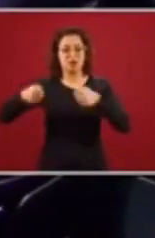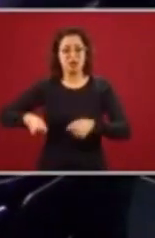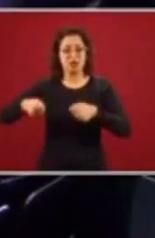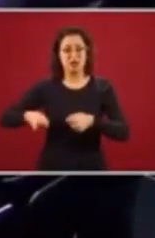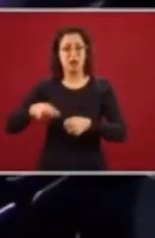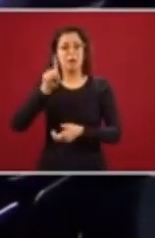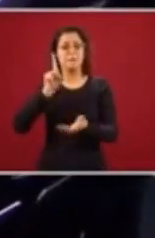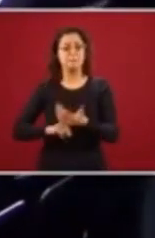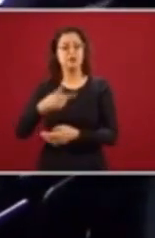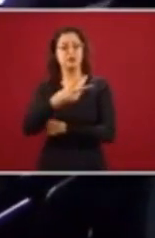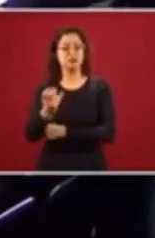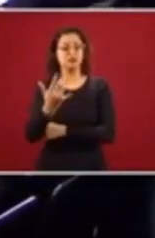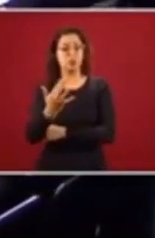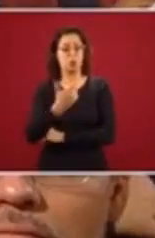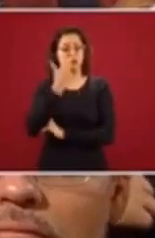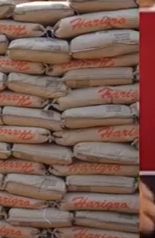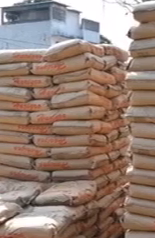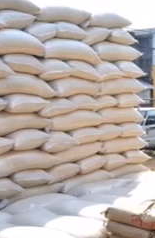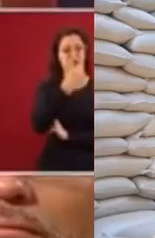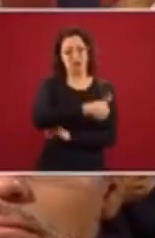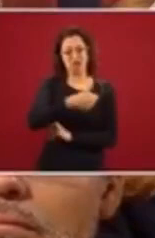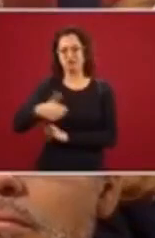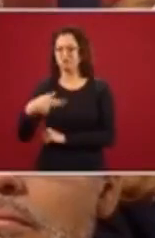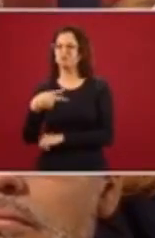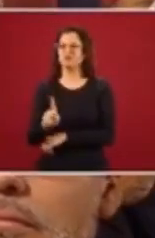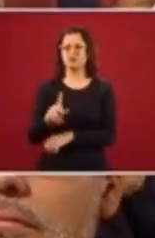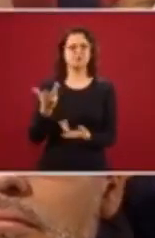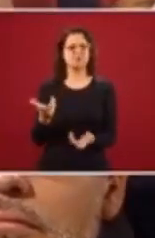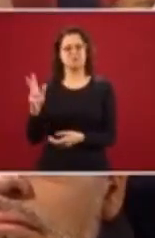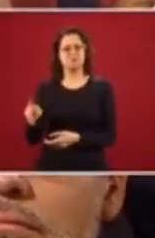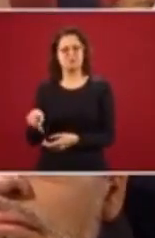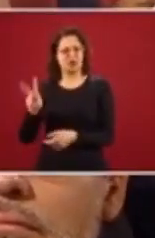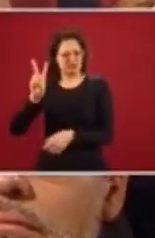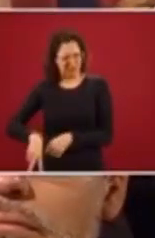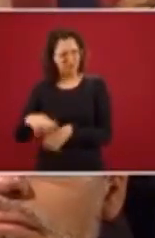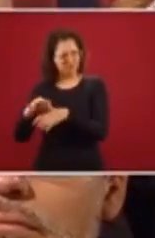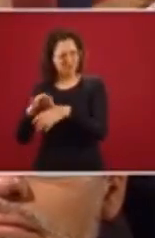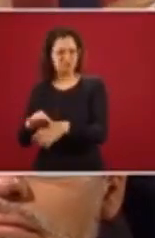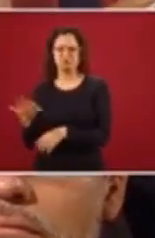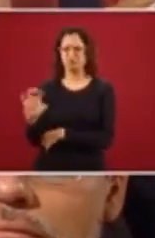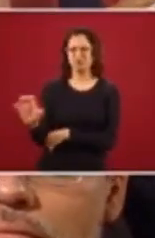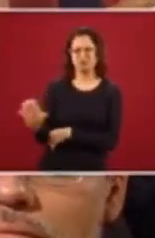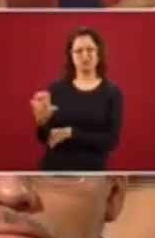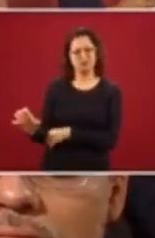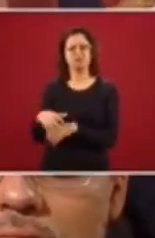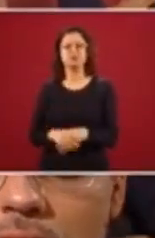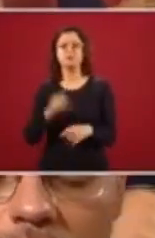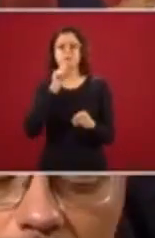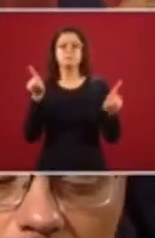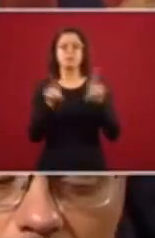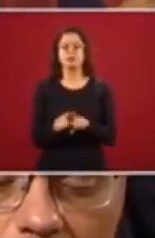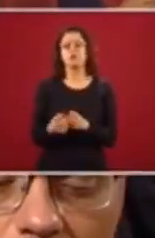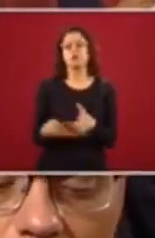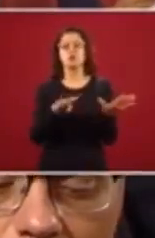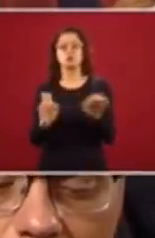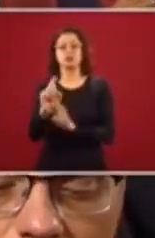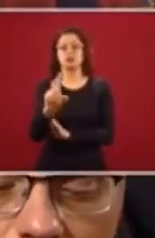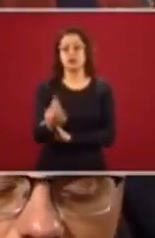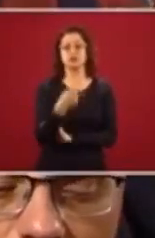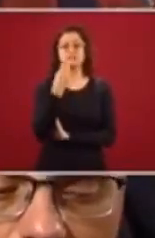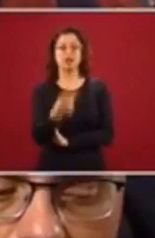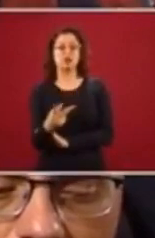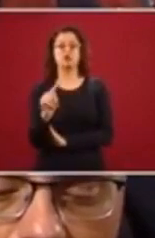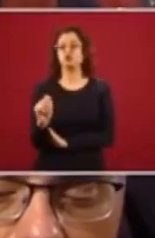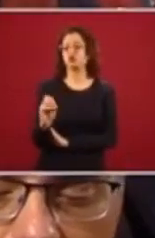1,250 pesos cada costal, toda vez que el valor comercial de estos costales es de 500 pesos. También más de 932 toneladas fueron